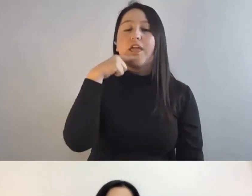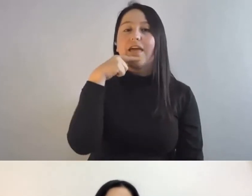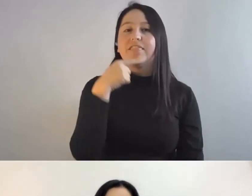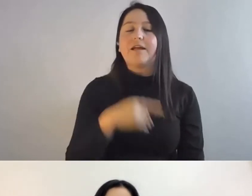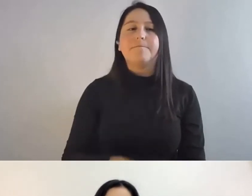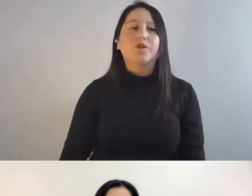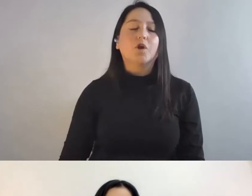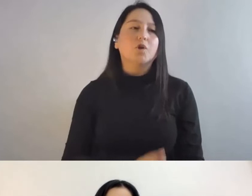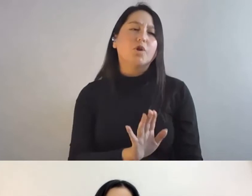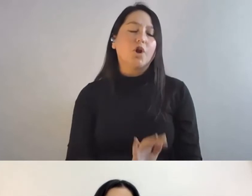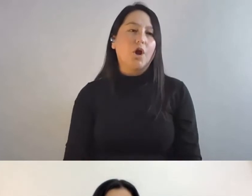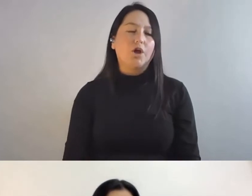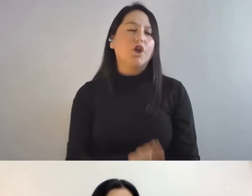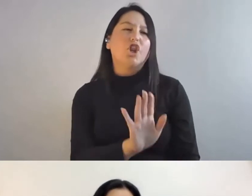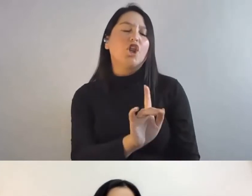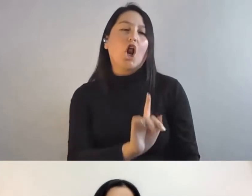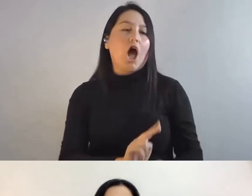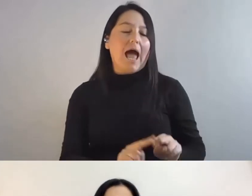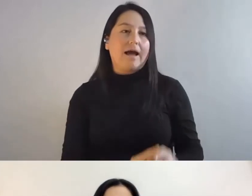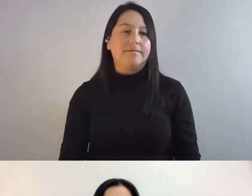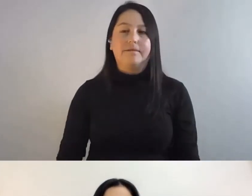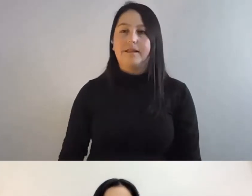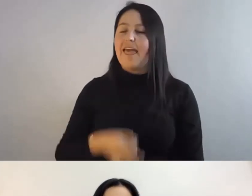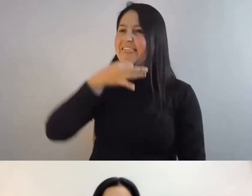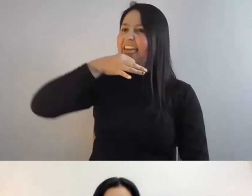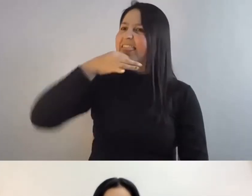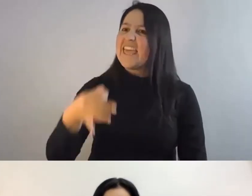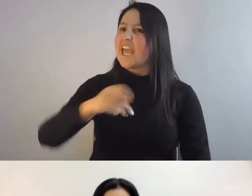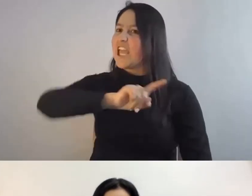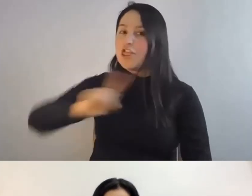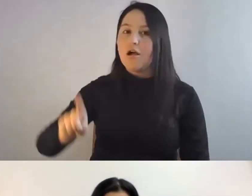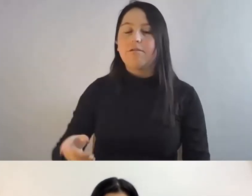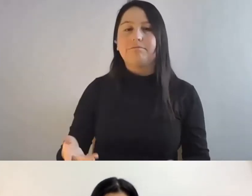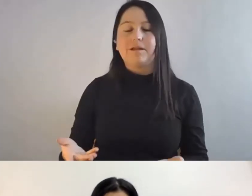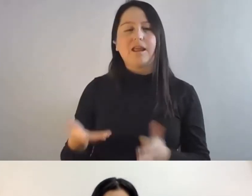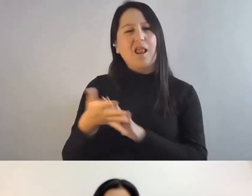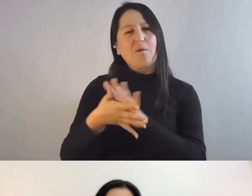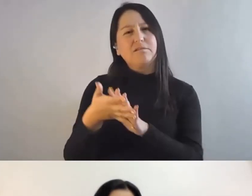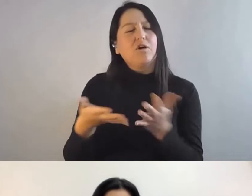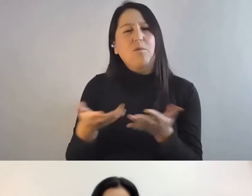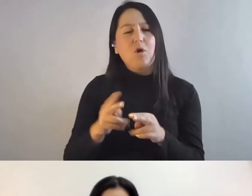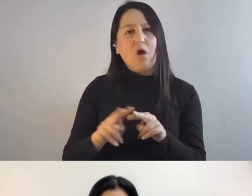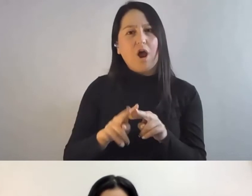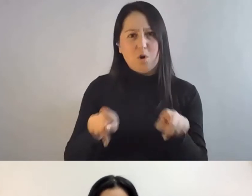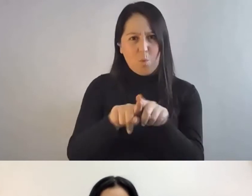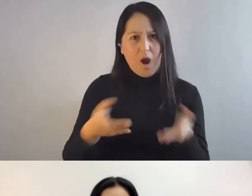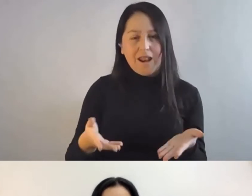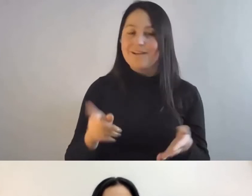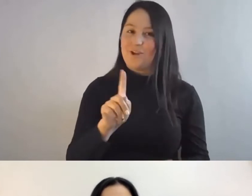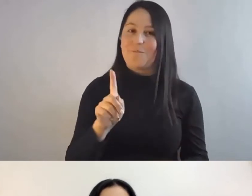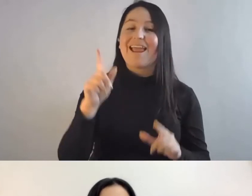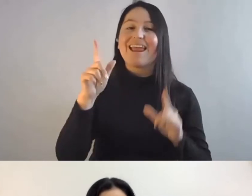lo hagas. Te dije que no, así como, ¿y cómo lo hago en lengua de señas? ¿Lo hago igual? No, es la expresión.